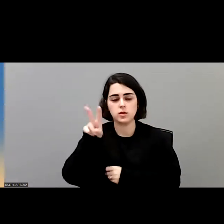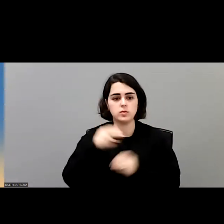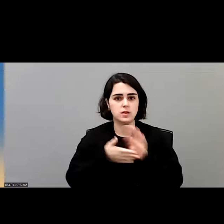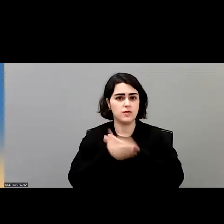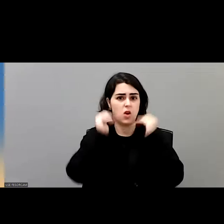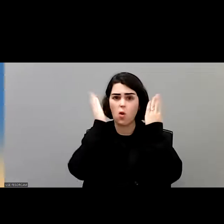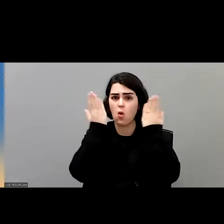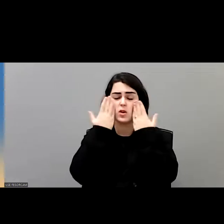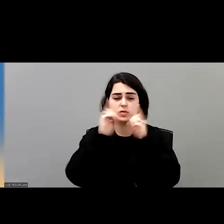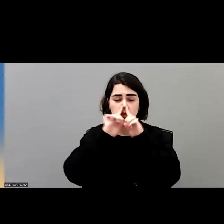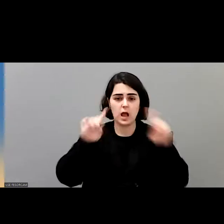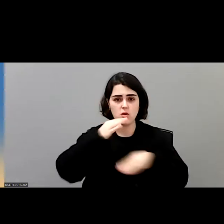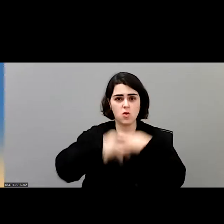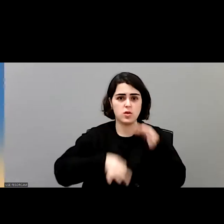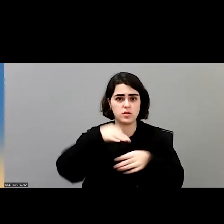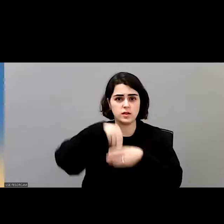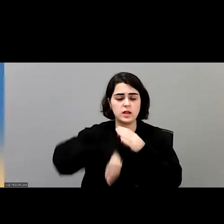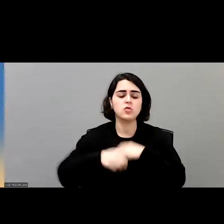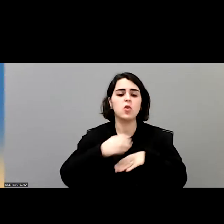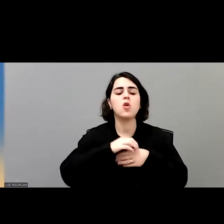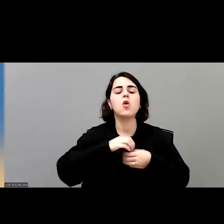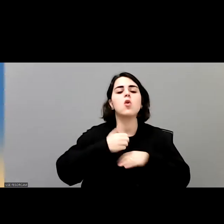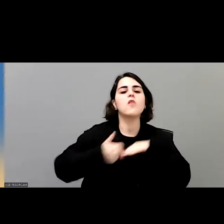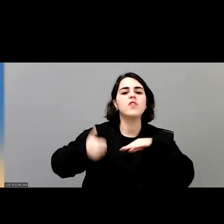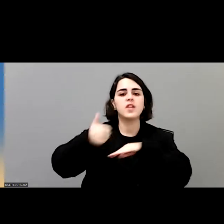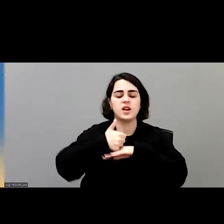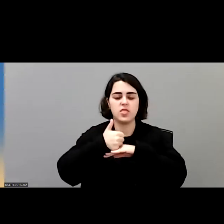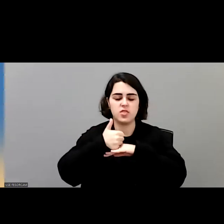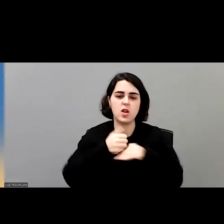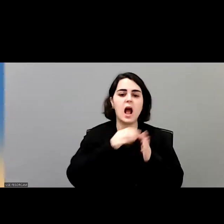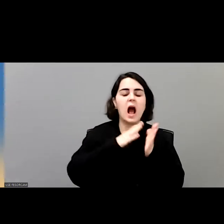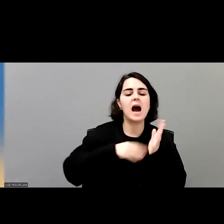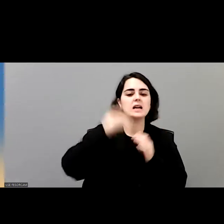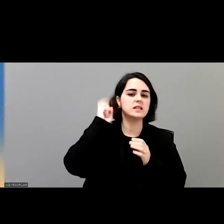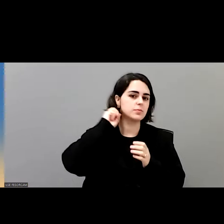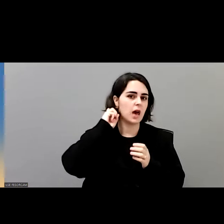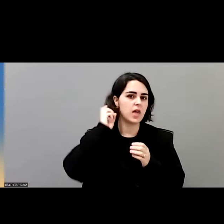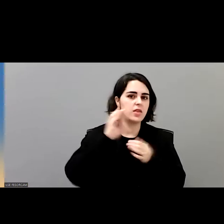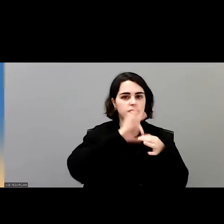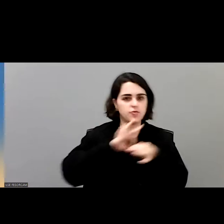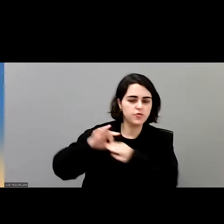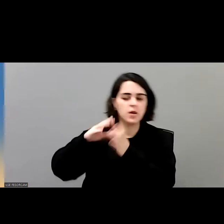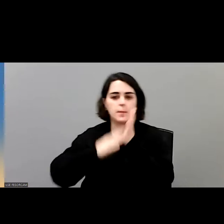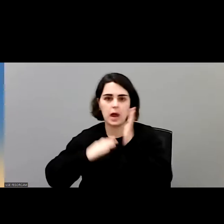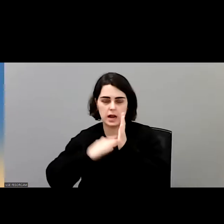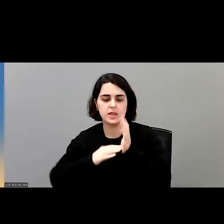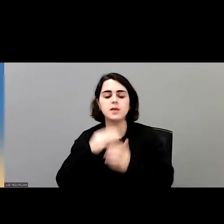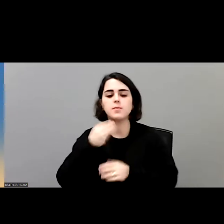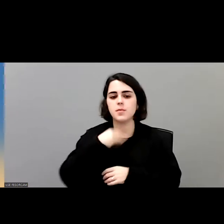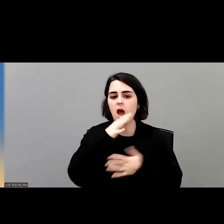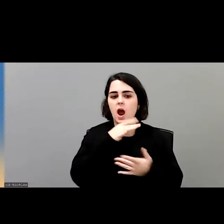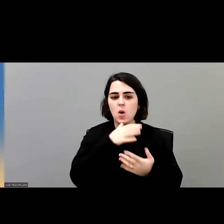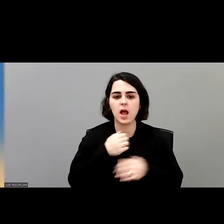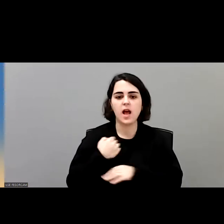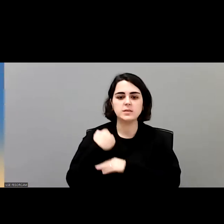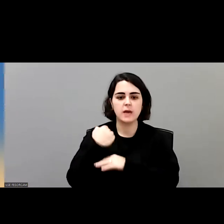congreso que este año organizamos desde Confederación Aspace con la Federación Aspace Valencia y ABAPACE con el apoyo del Ministerio de